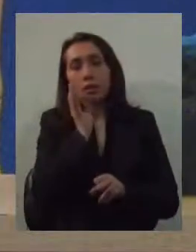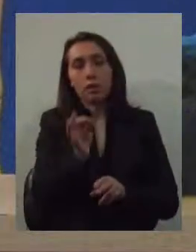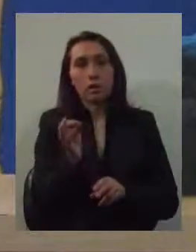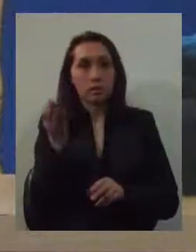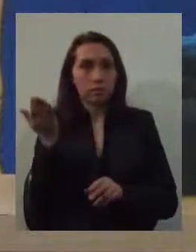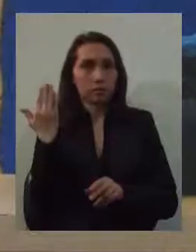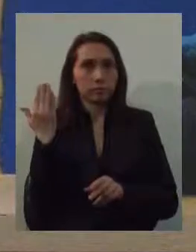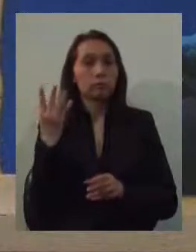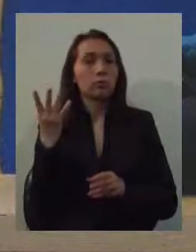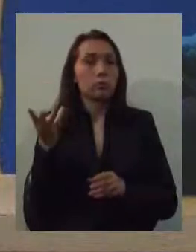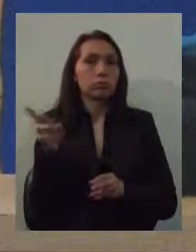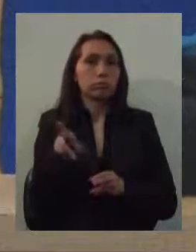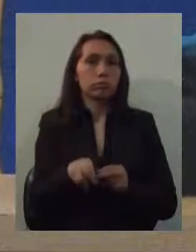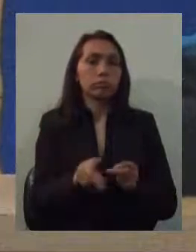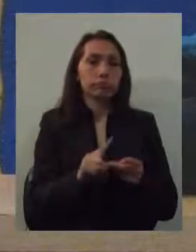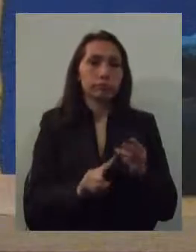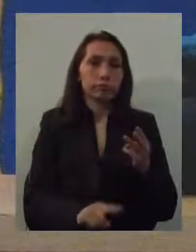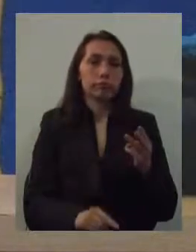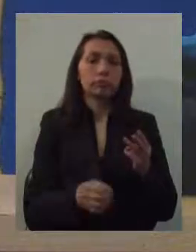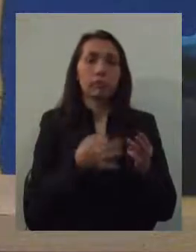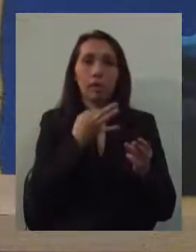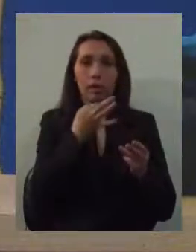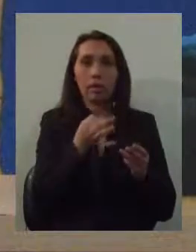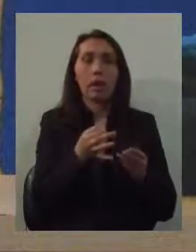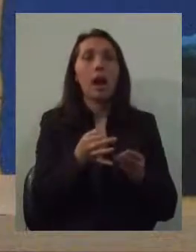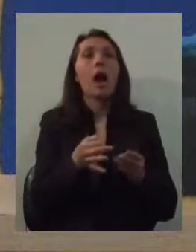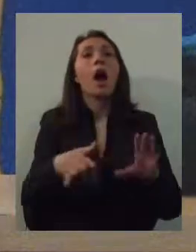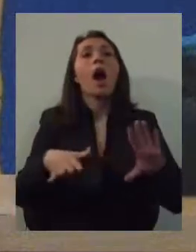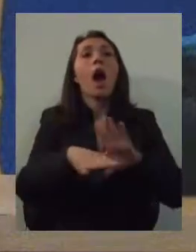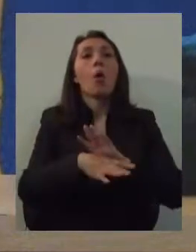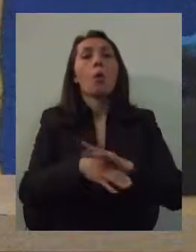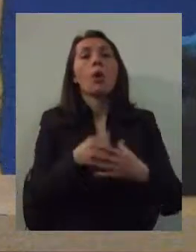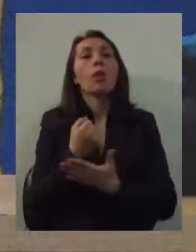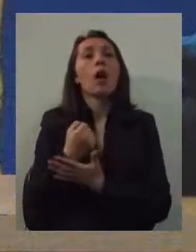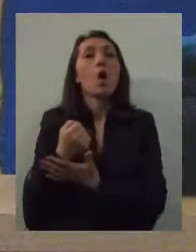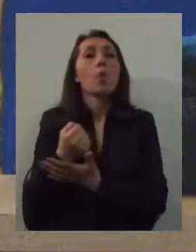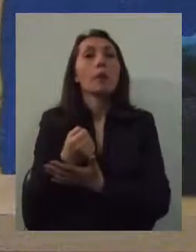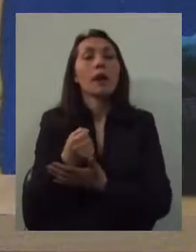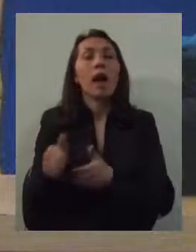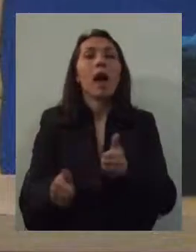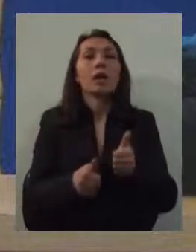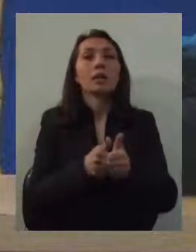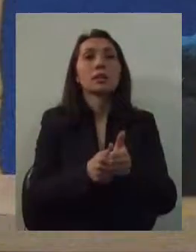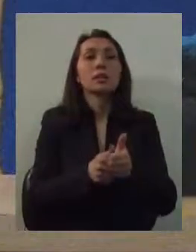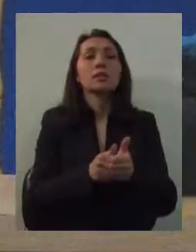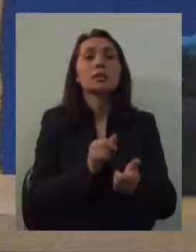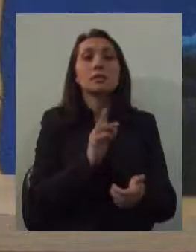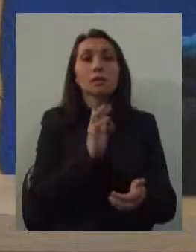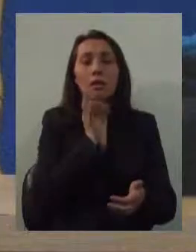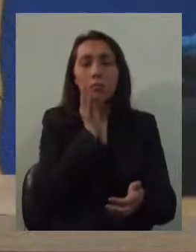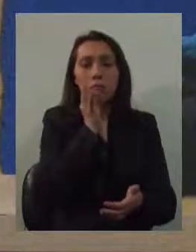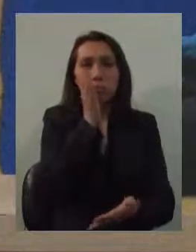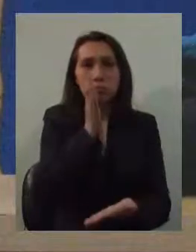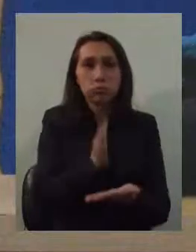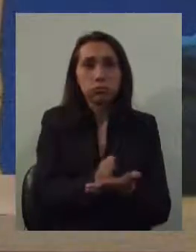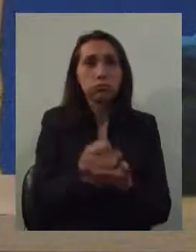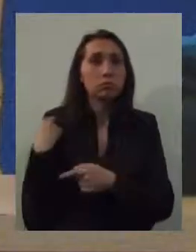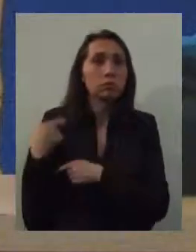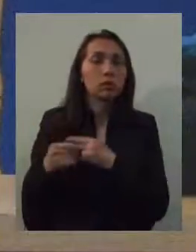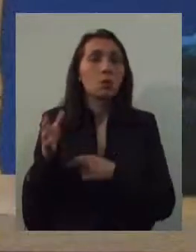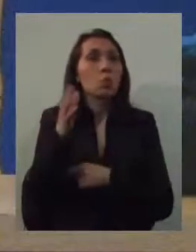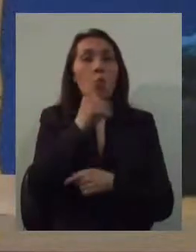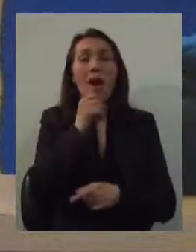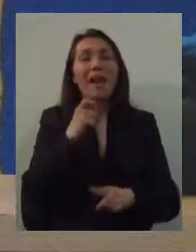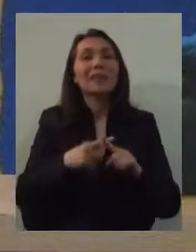referencia en muchas oportunidades, el Acuerdo de Cooperación y Asistencia Jurisdiccional, que no menciona el exequatur,